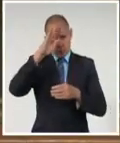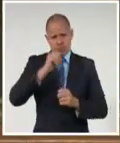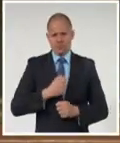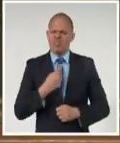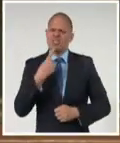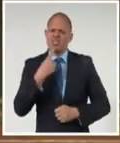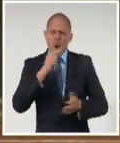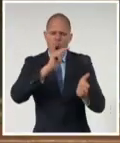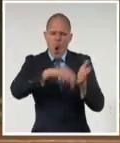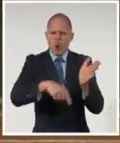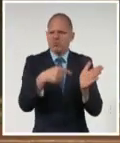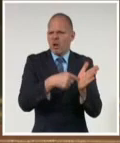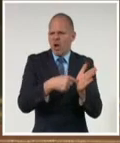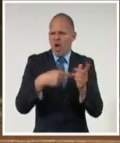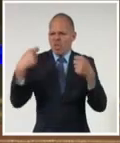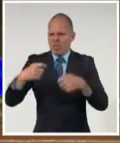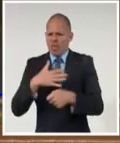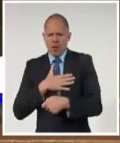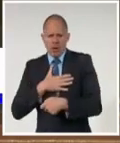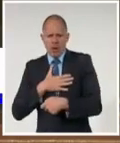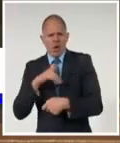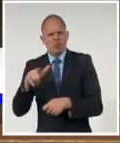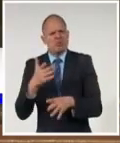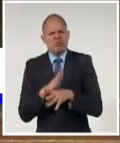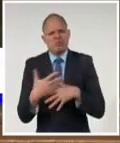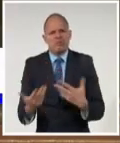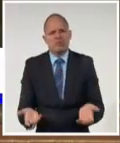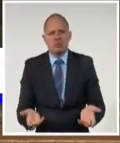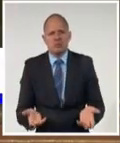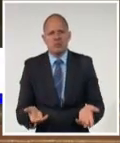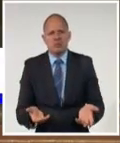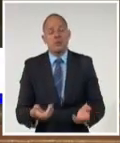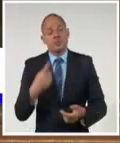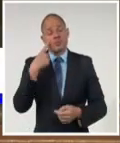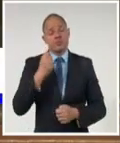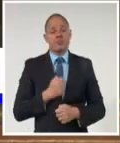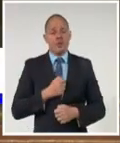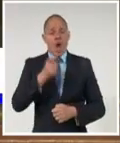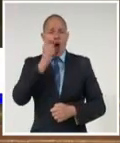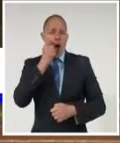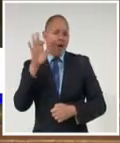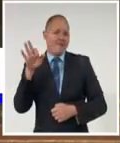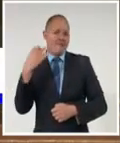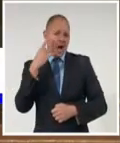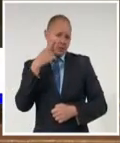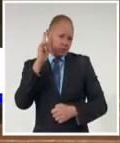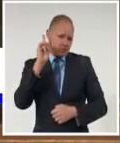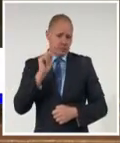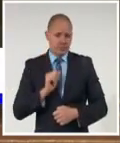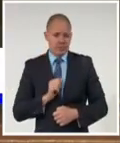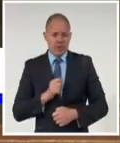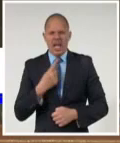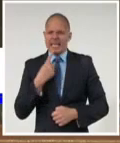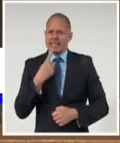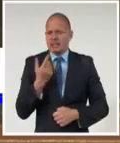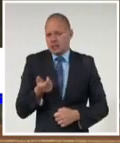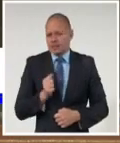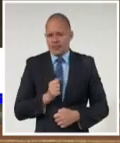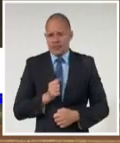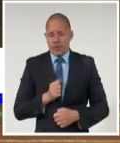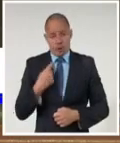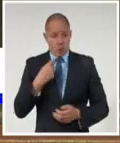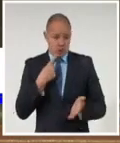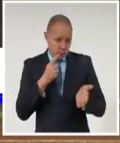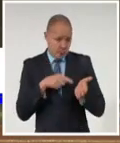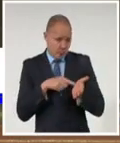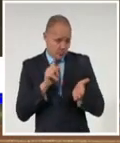Contratos y derechos constitucionales. El profesor francés Rémi Cabrilat afirma que, y cito,